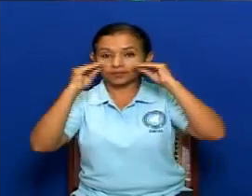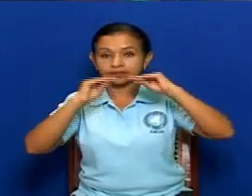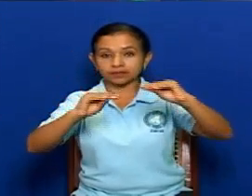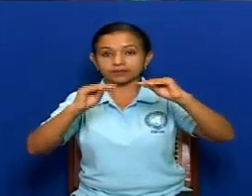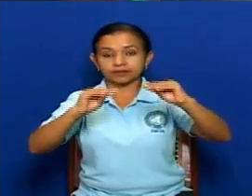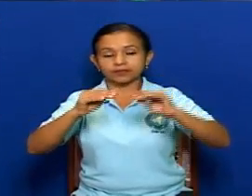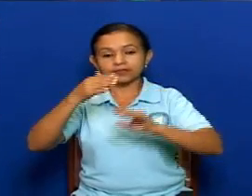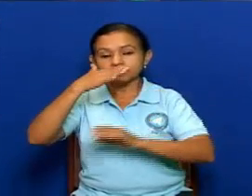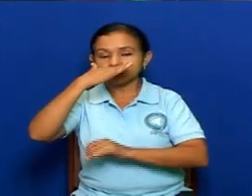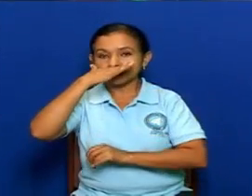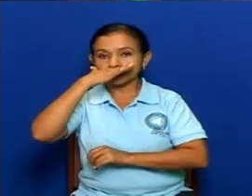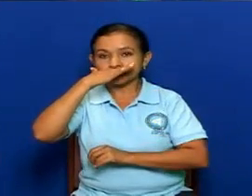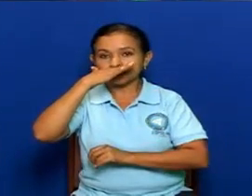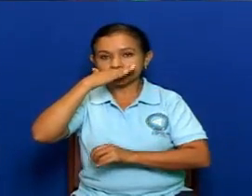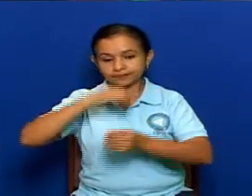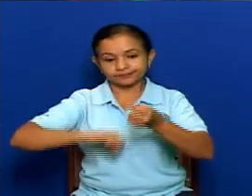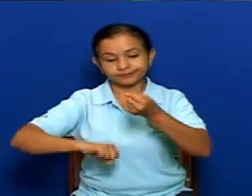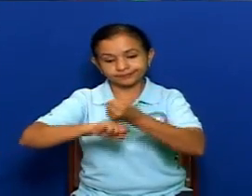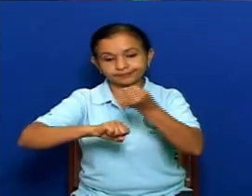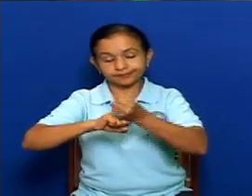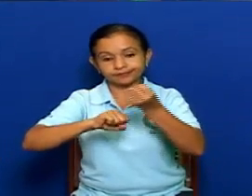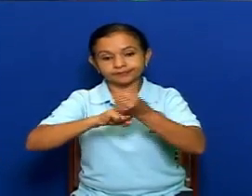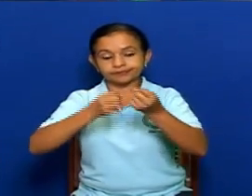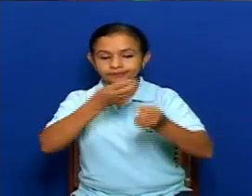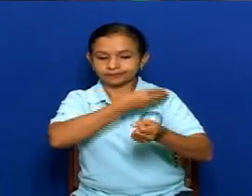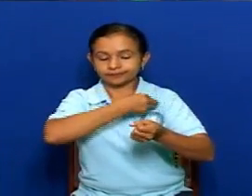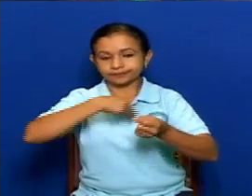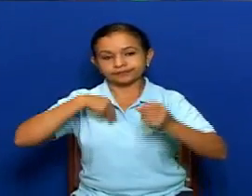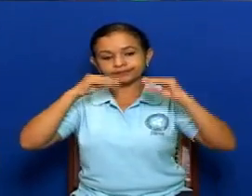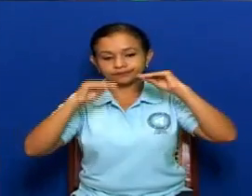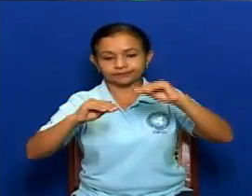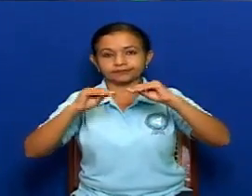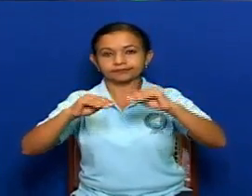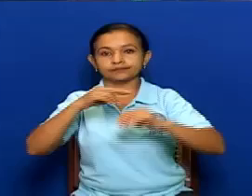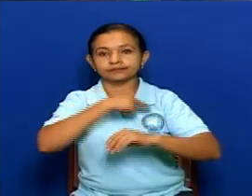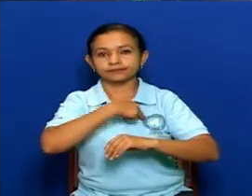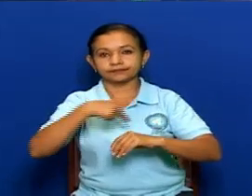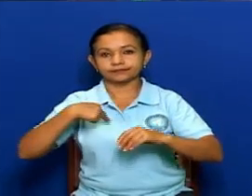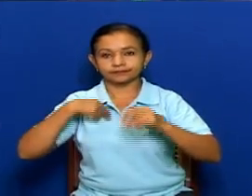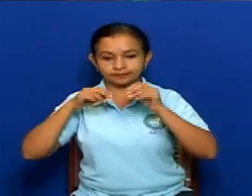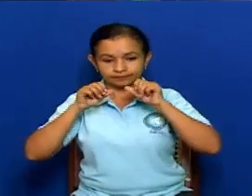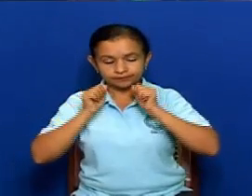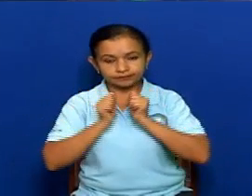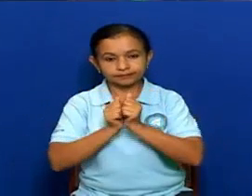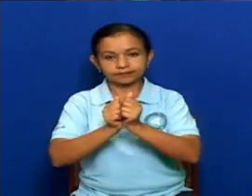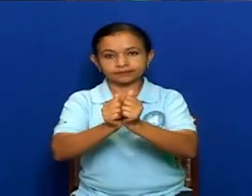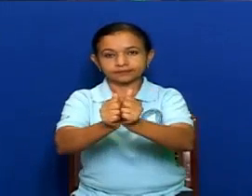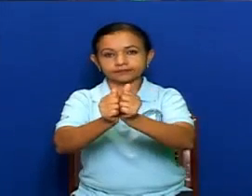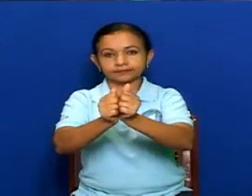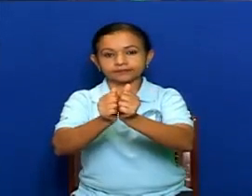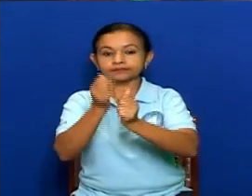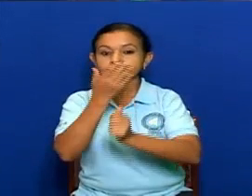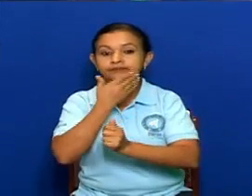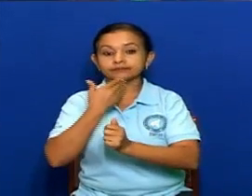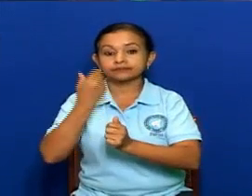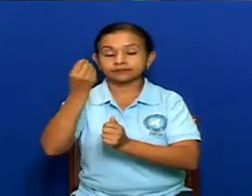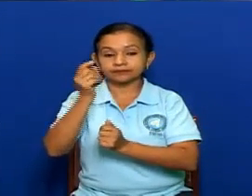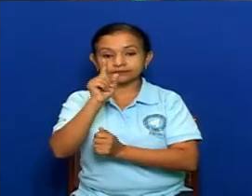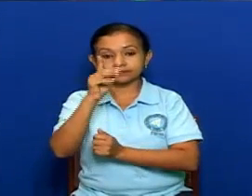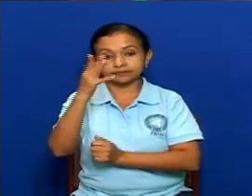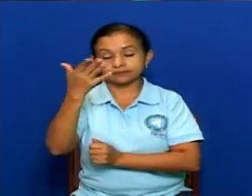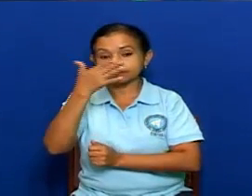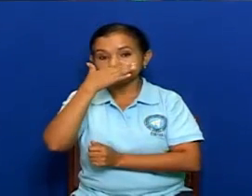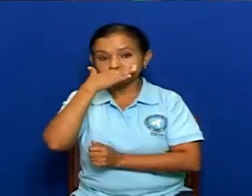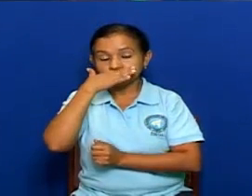Frente Sandinista impulsa a través del Ministerio de Educación. Y que nos acompaña, por supuesto, la Juventud Sandinista 19 de Julio,